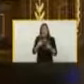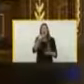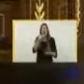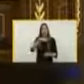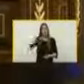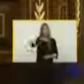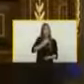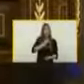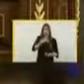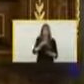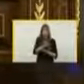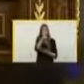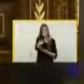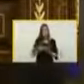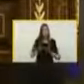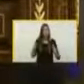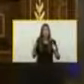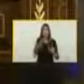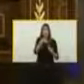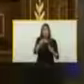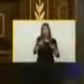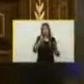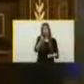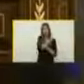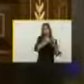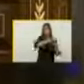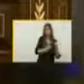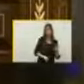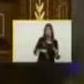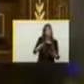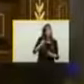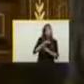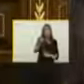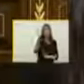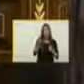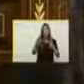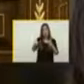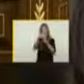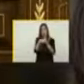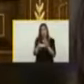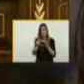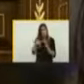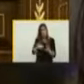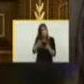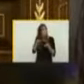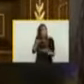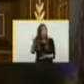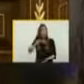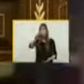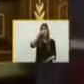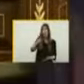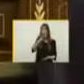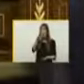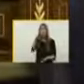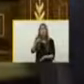un nuevo documento que ha transmitido a Podemos. Te pido una primera impresión también en 15 segundos, José Luis. Pues yo creo que el pleno de hoy sirve para